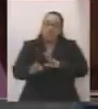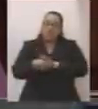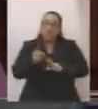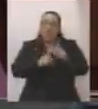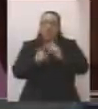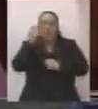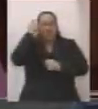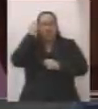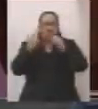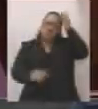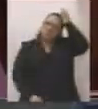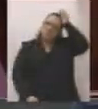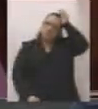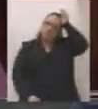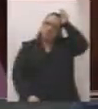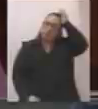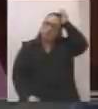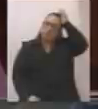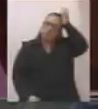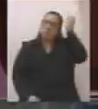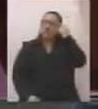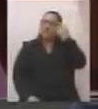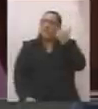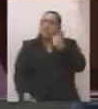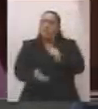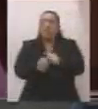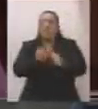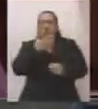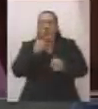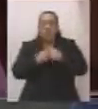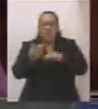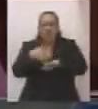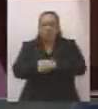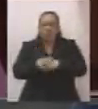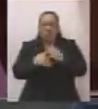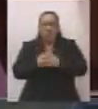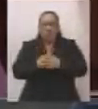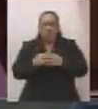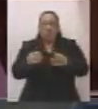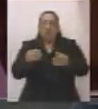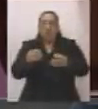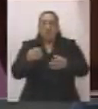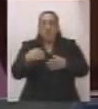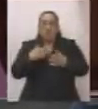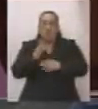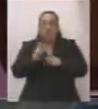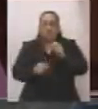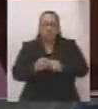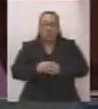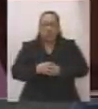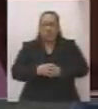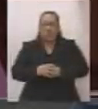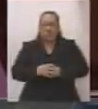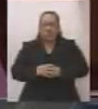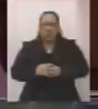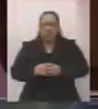aquellos que piensan que mejorar la inclusión a través de dotar a las personas